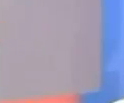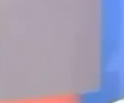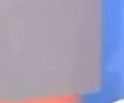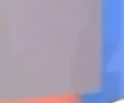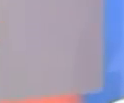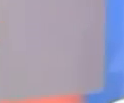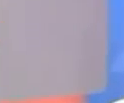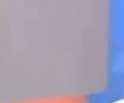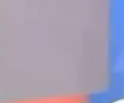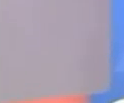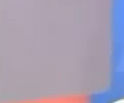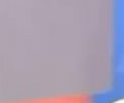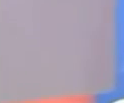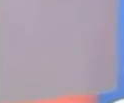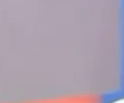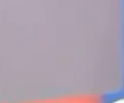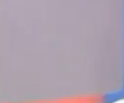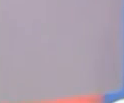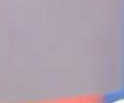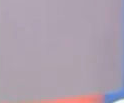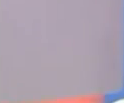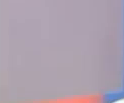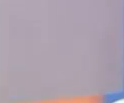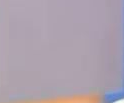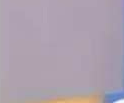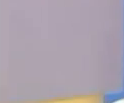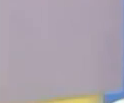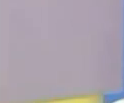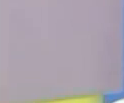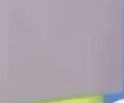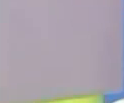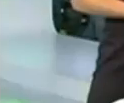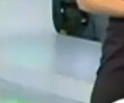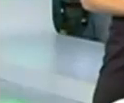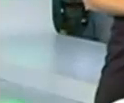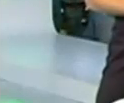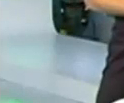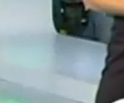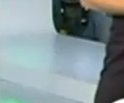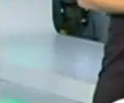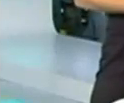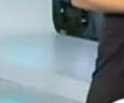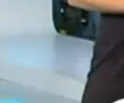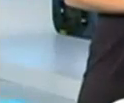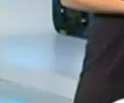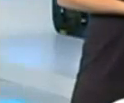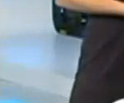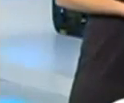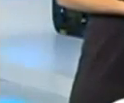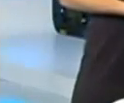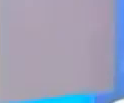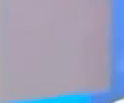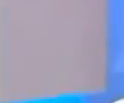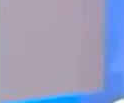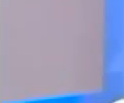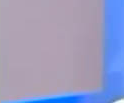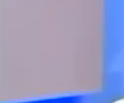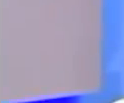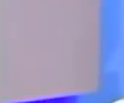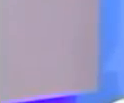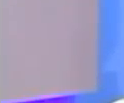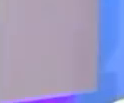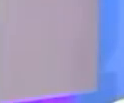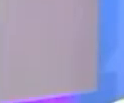Tenés que ir con tu recibo de sueldo si sos desempleado. Eso se está haciendo, ¿no? O si sos jubilado, pensionado. También hay